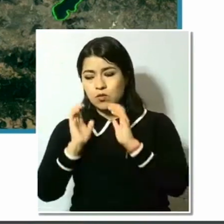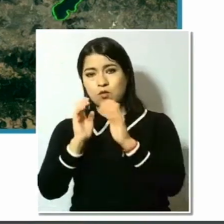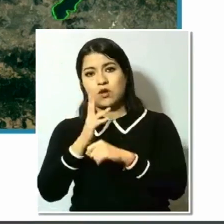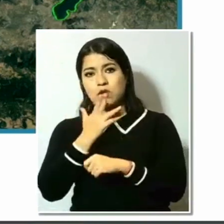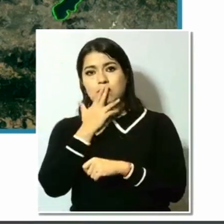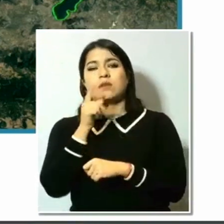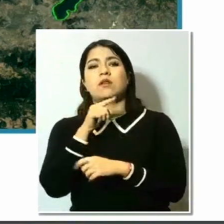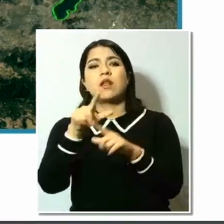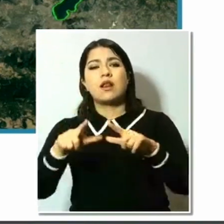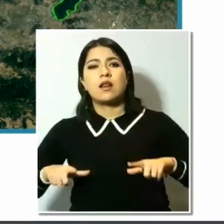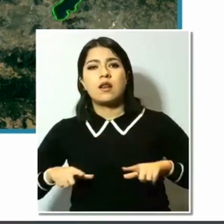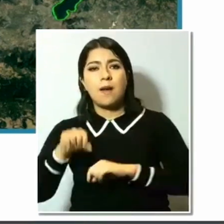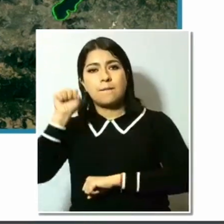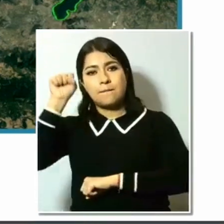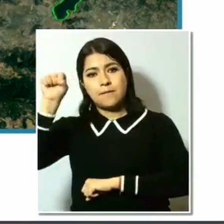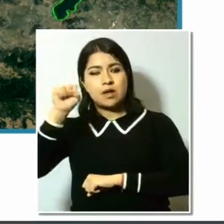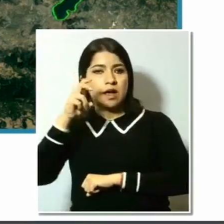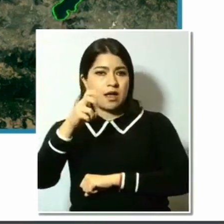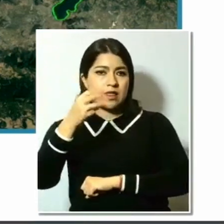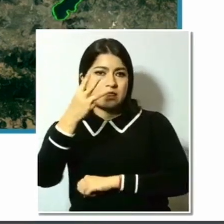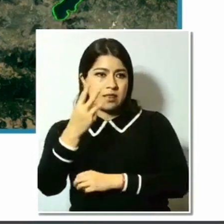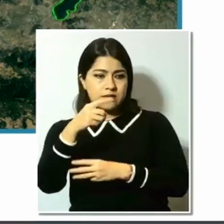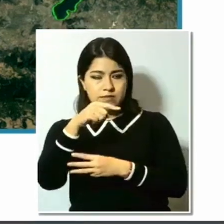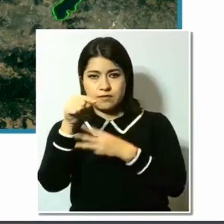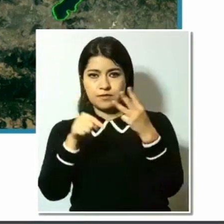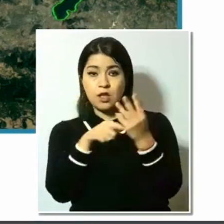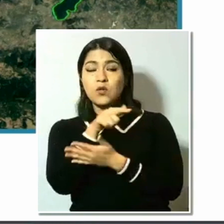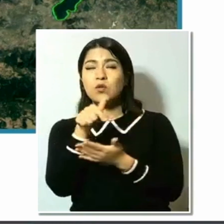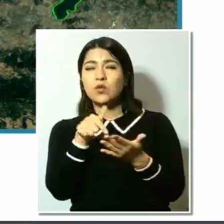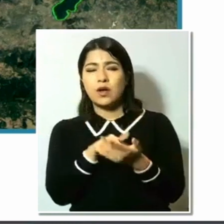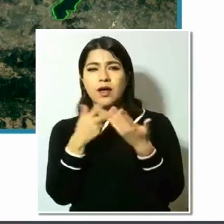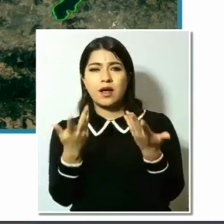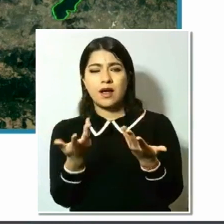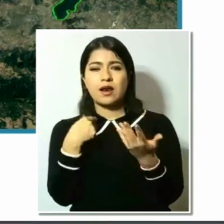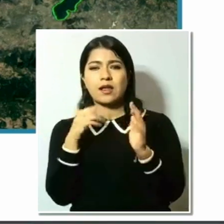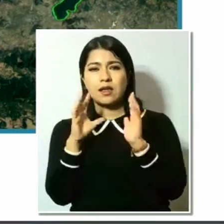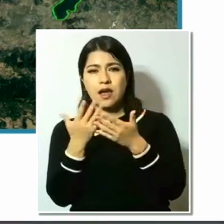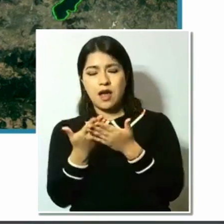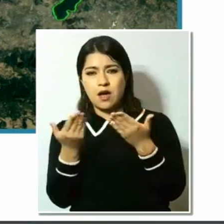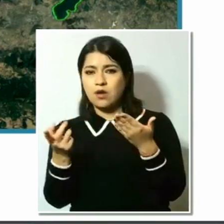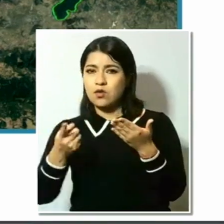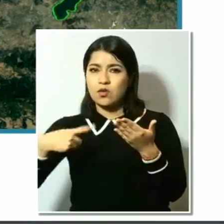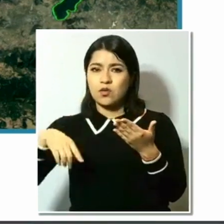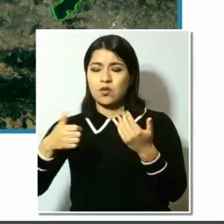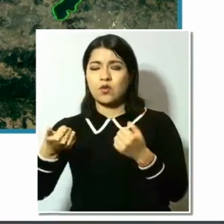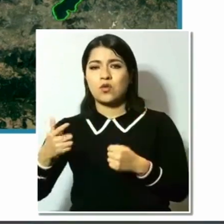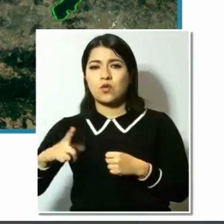muy importantes. Estas tres son áreas que se han decretado en esta administración: